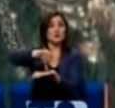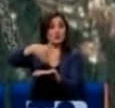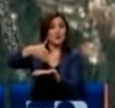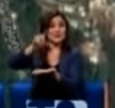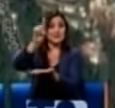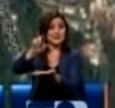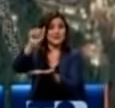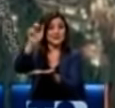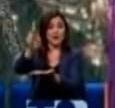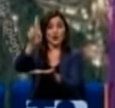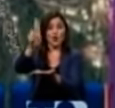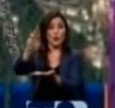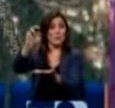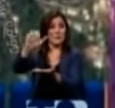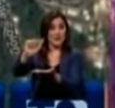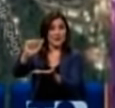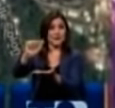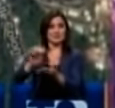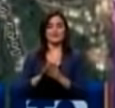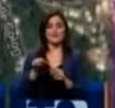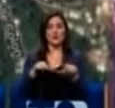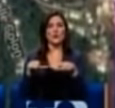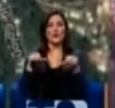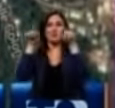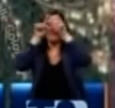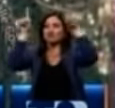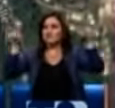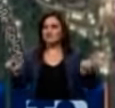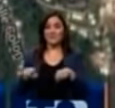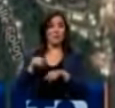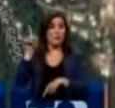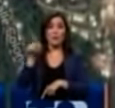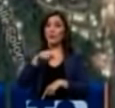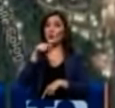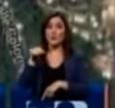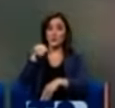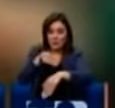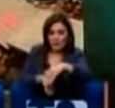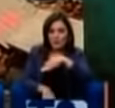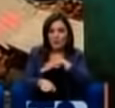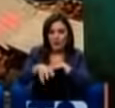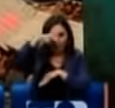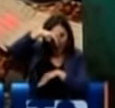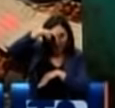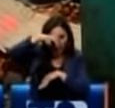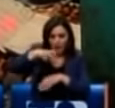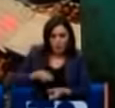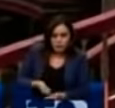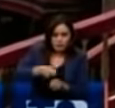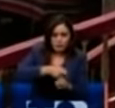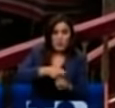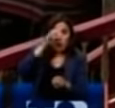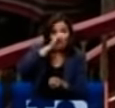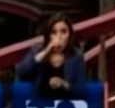ciudad, encima de la llamada zona de exclusión, donde se prohíbe cualquier tipo de actividad minera. La zona de exclusión de